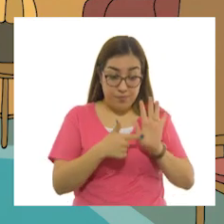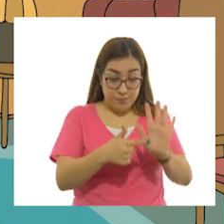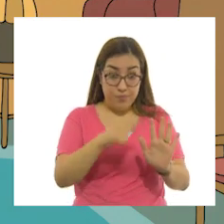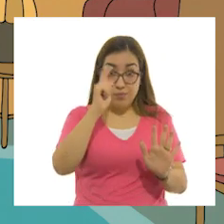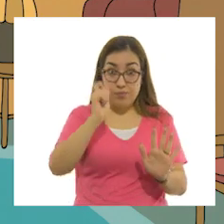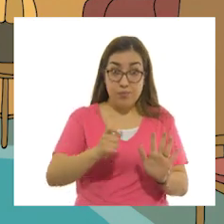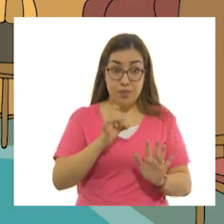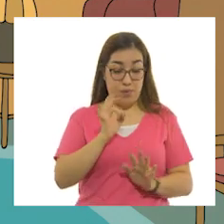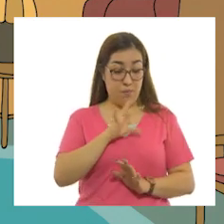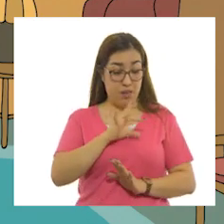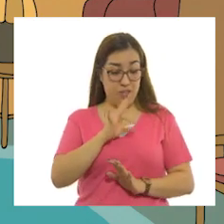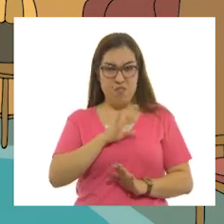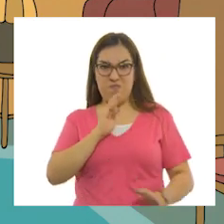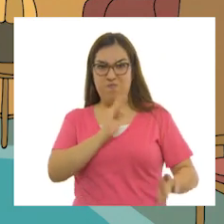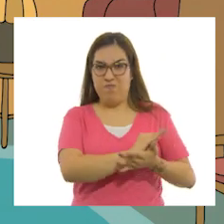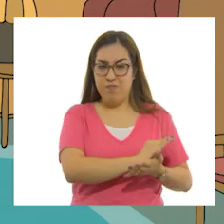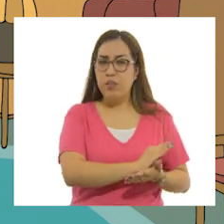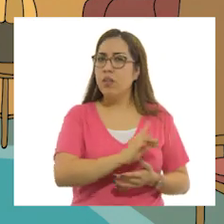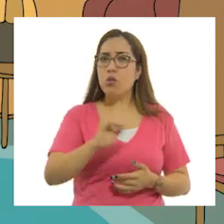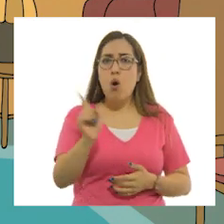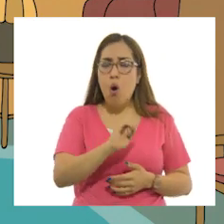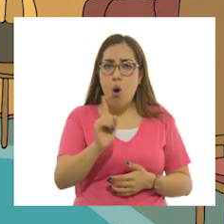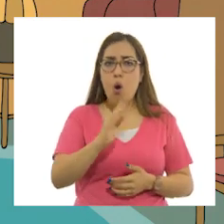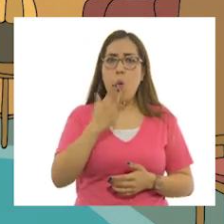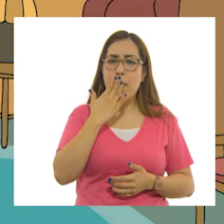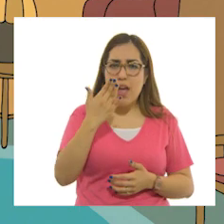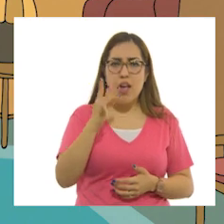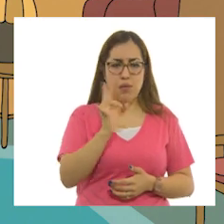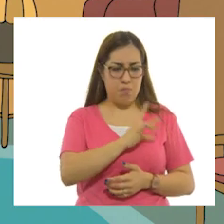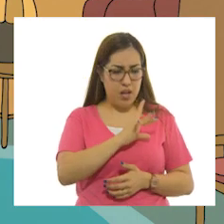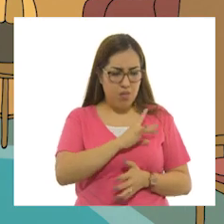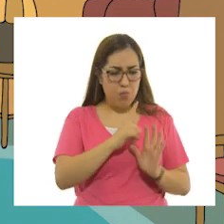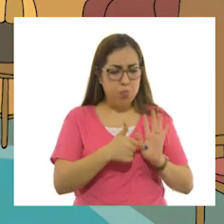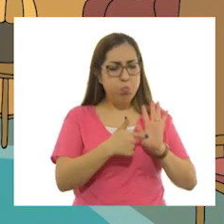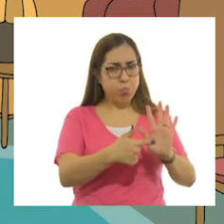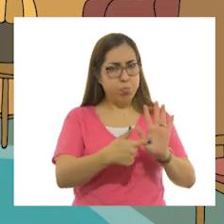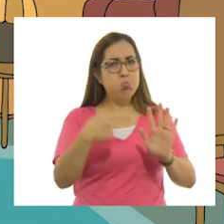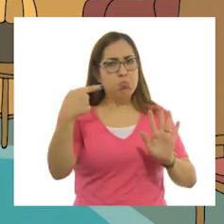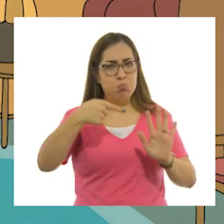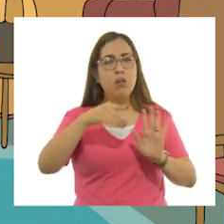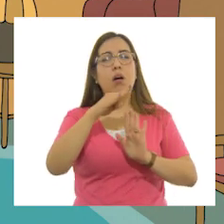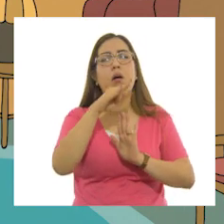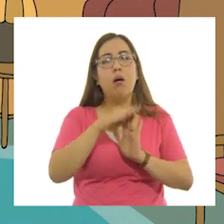válido y que también es posible de vencerlo